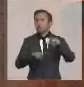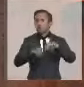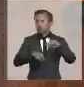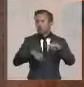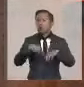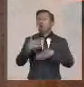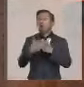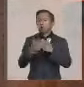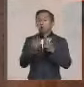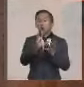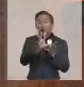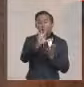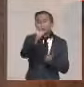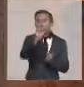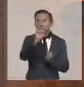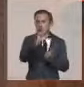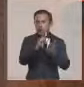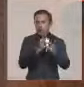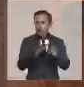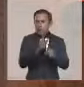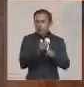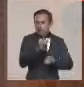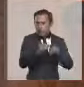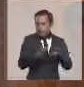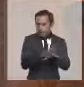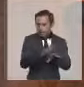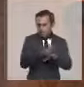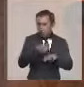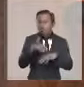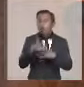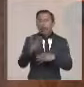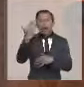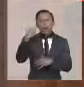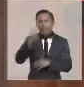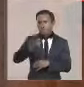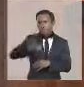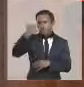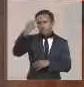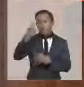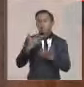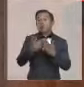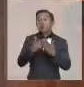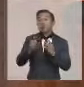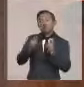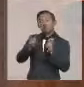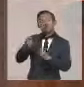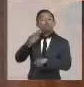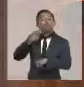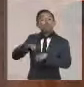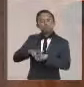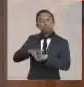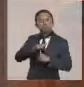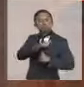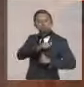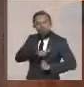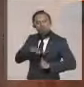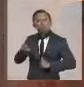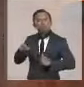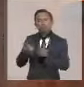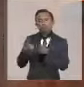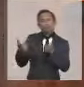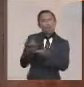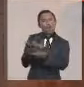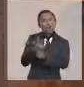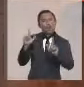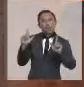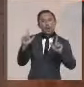reforma constitucional. Lo hice desde un principio, una Fiscalía General autónoma, independiente, con un nuevo diseño,